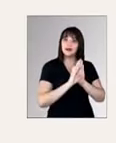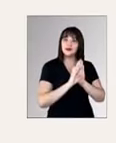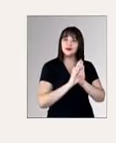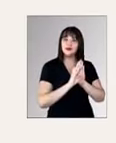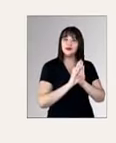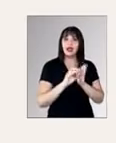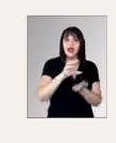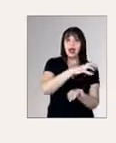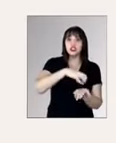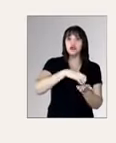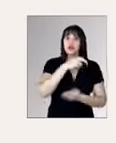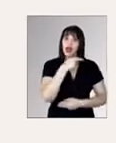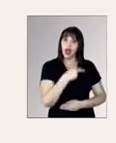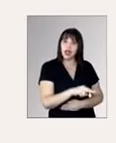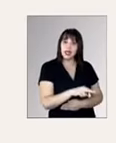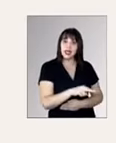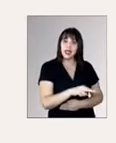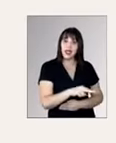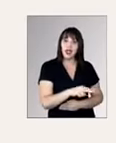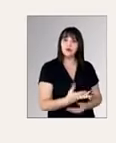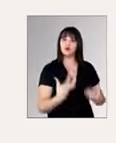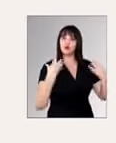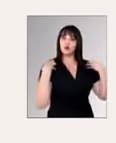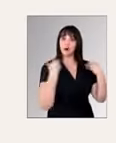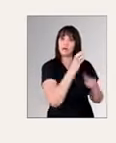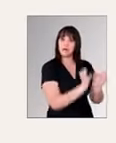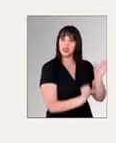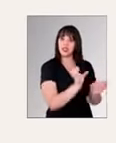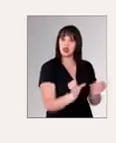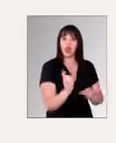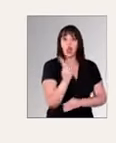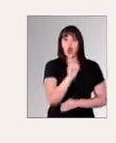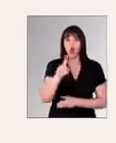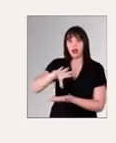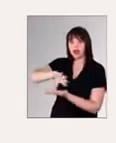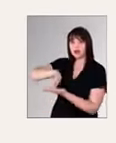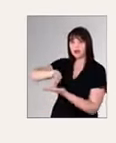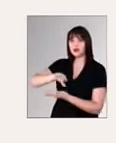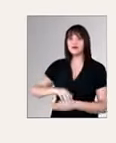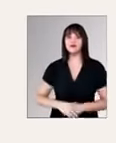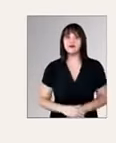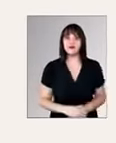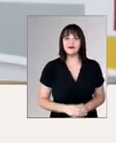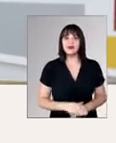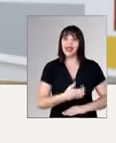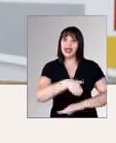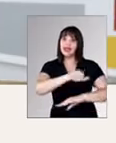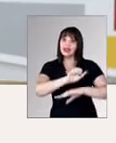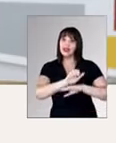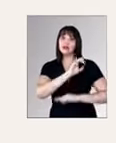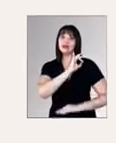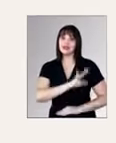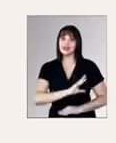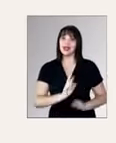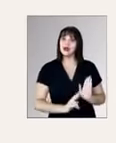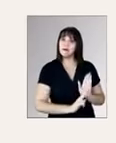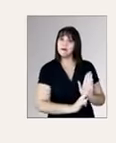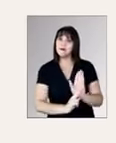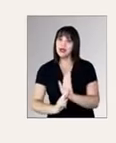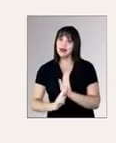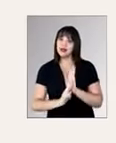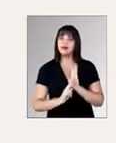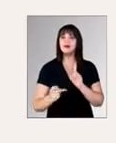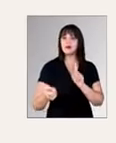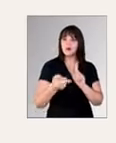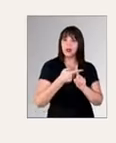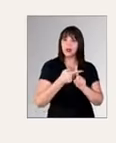Constitución que la soberanía reside en el pueblo, no en la nación. Que el Estado de Chile es representativo